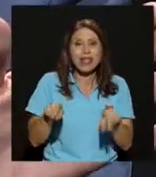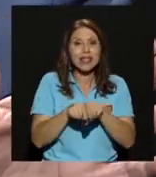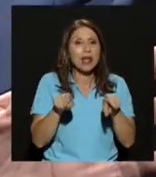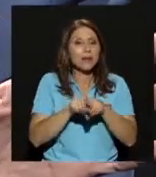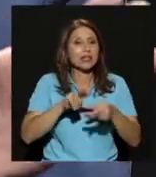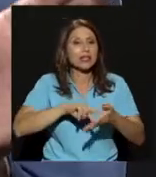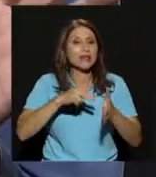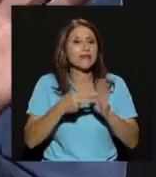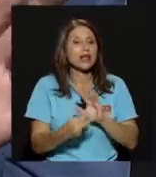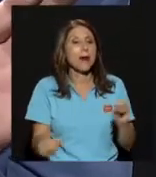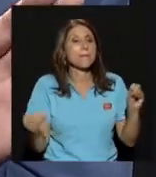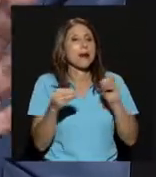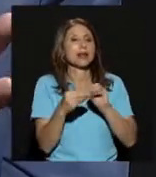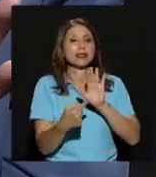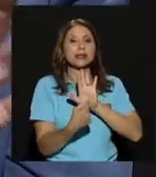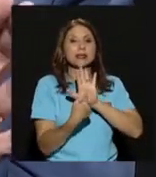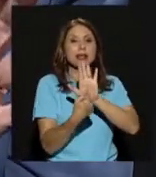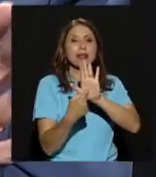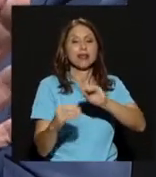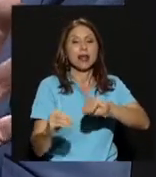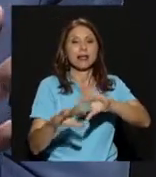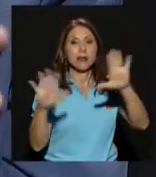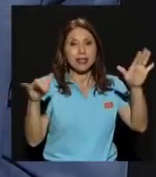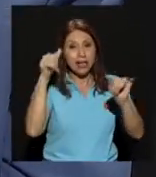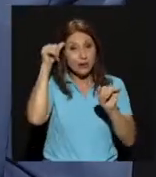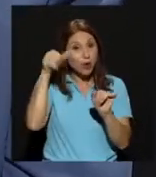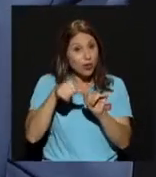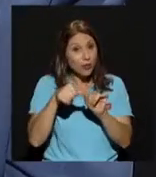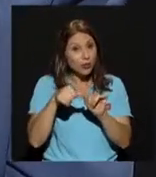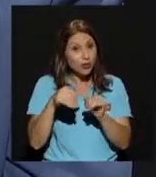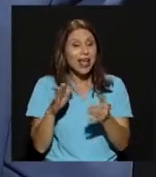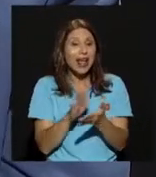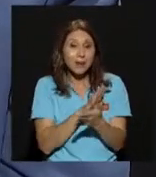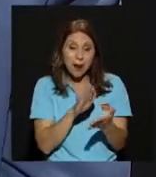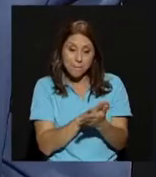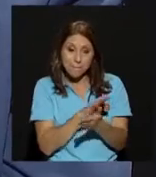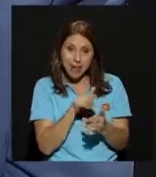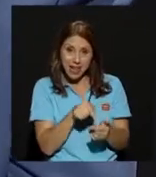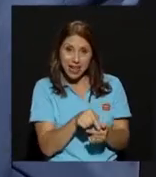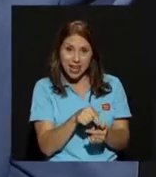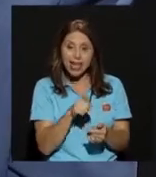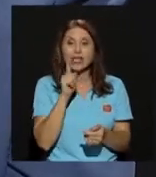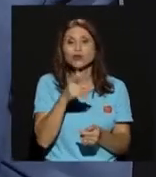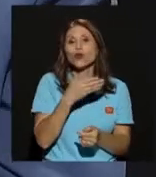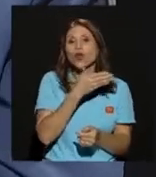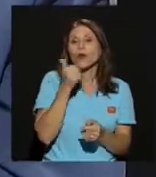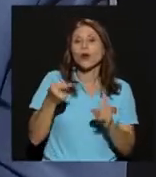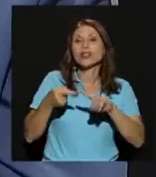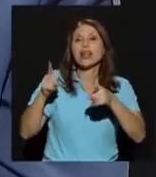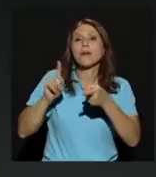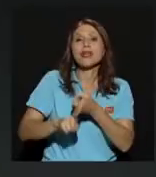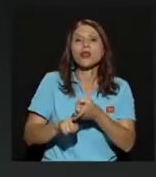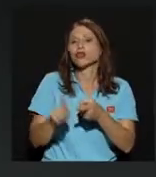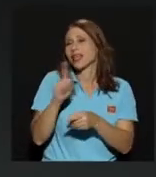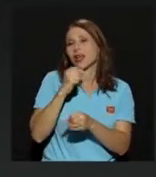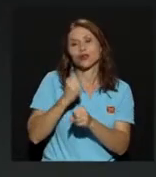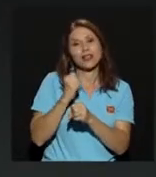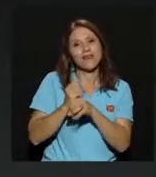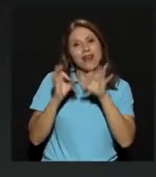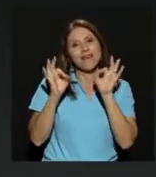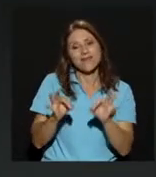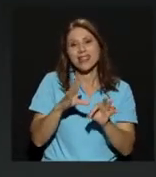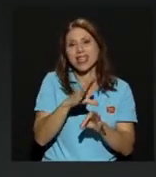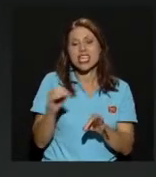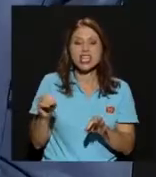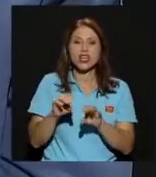transparencia recordemos que el papel es uno de los mejores amigos de la ineficiencia y de la corrupción entonces si